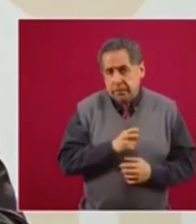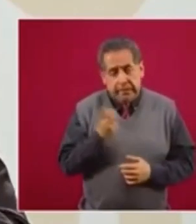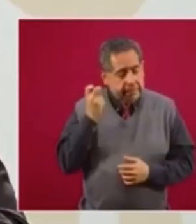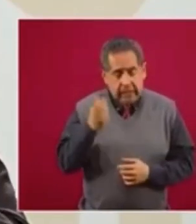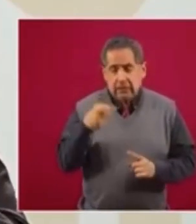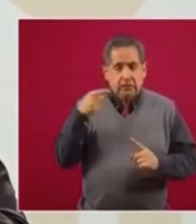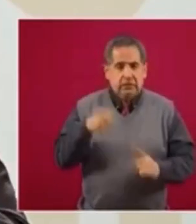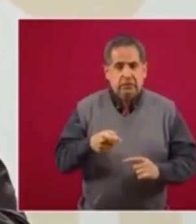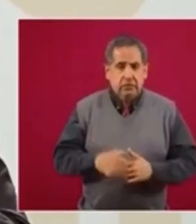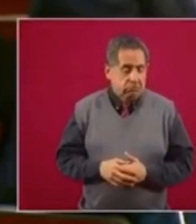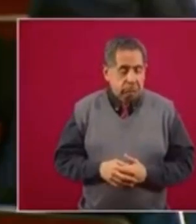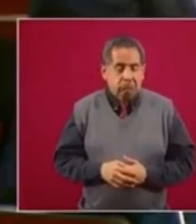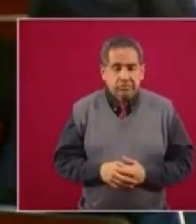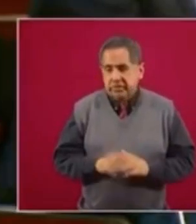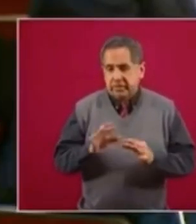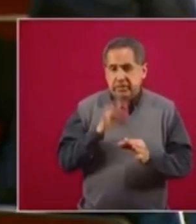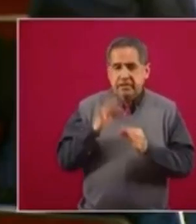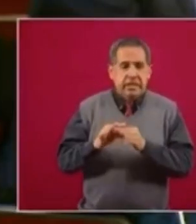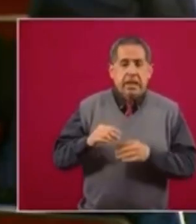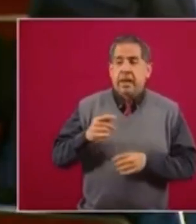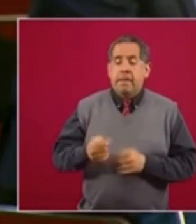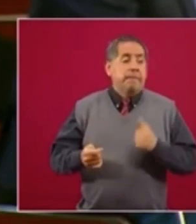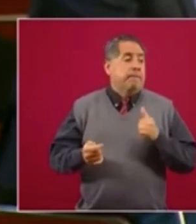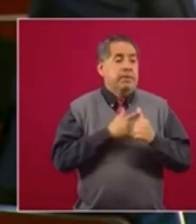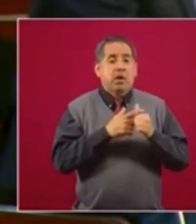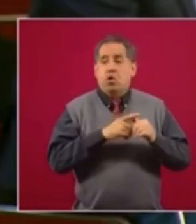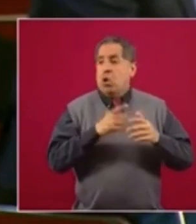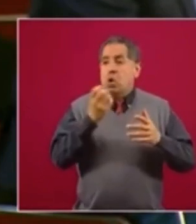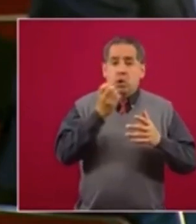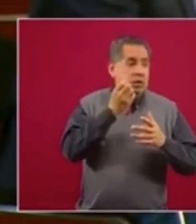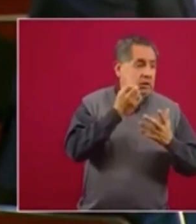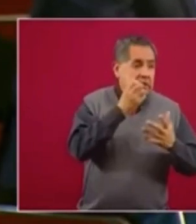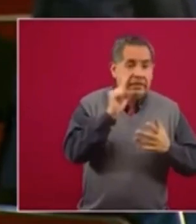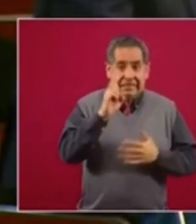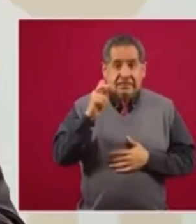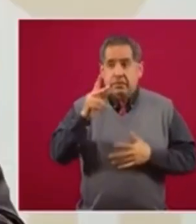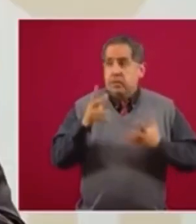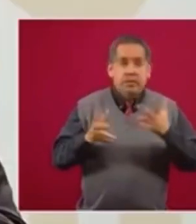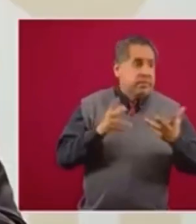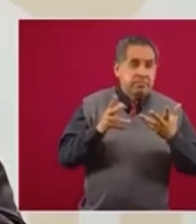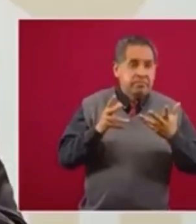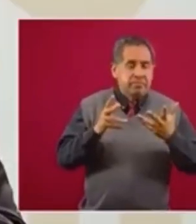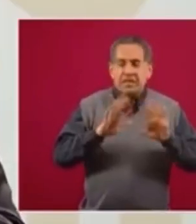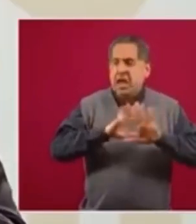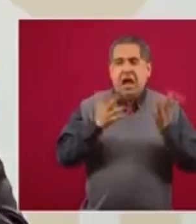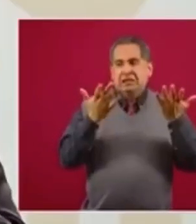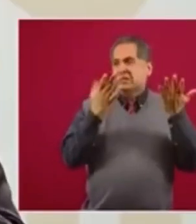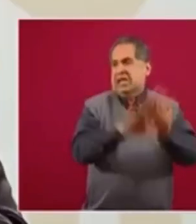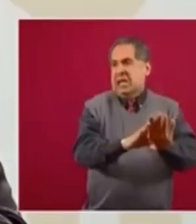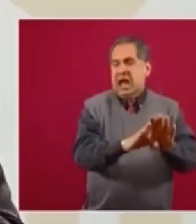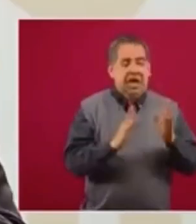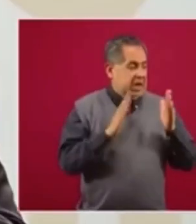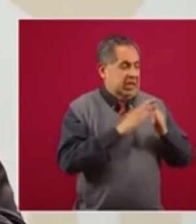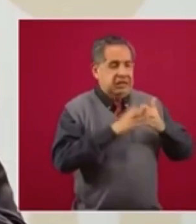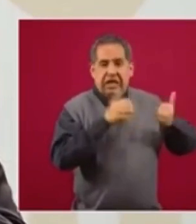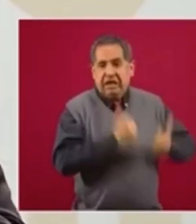se logró siendo el primer sector que salió de actividad y ustedes recordarán